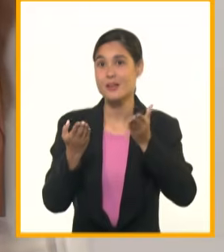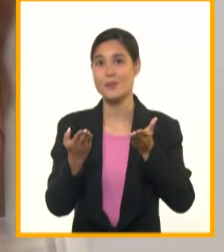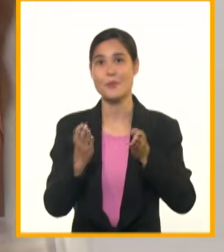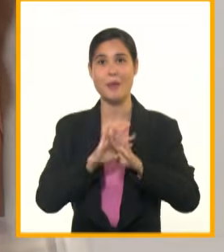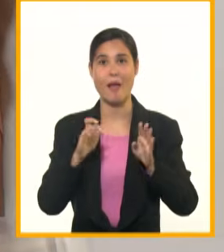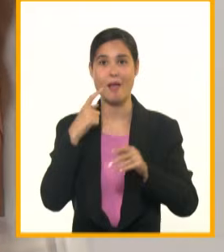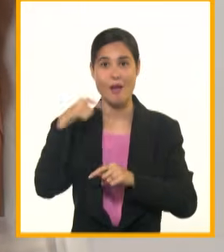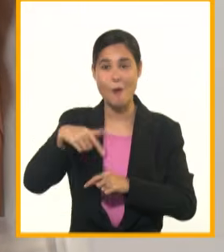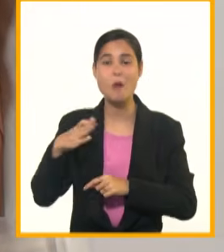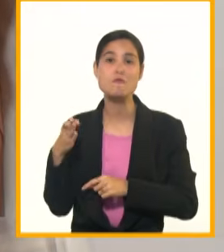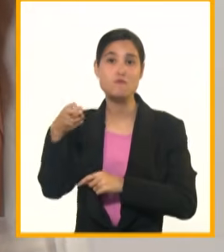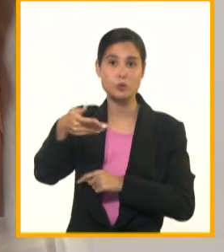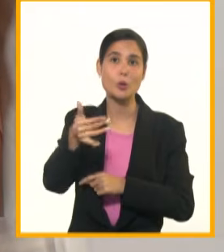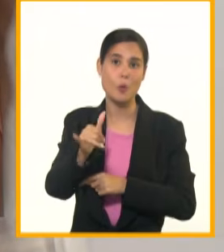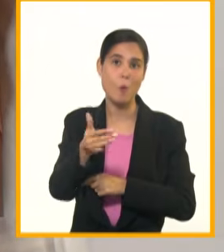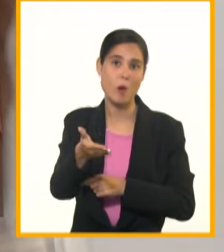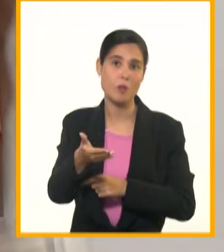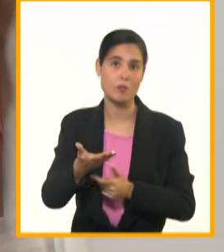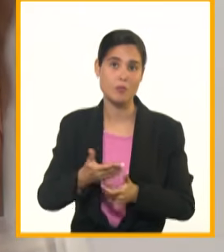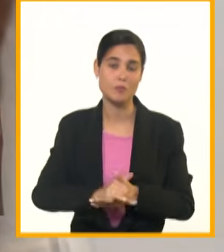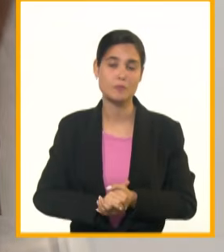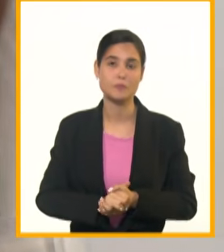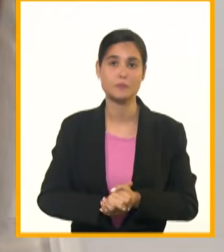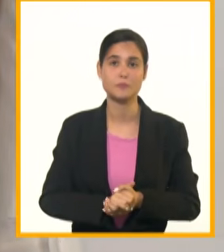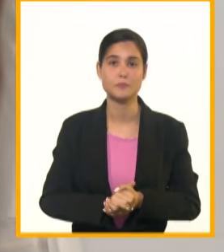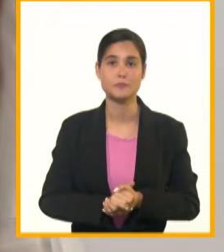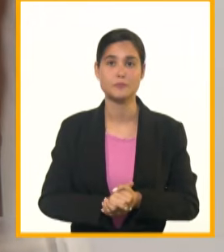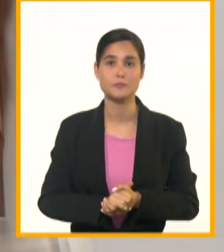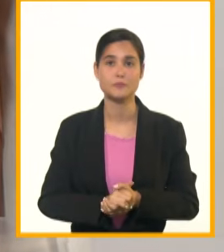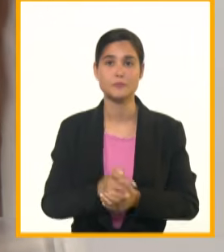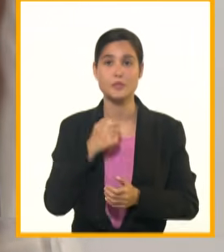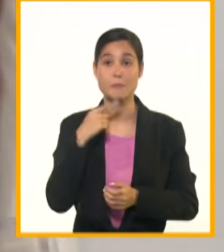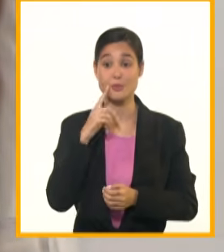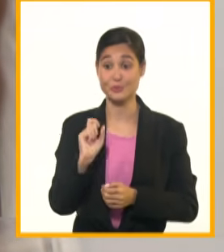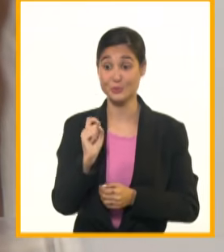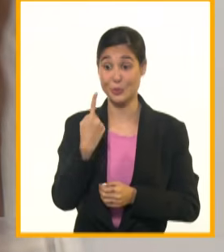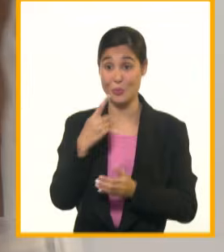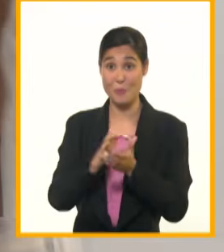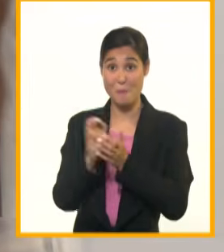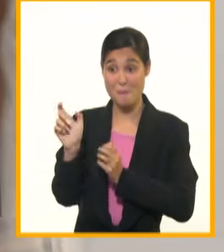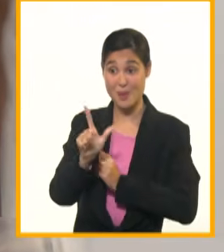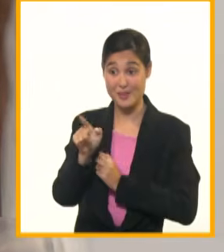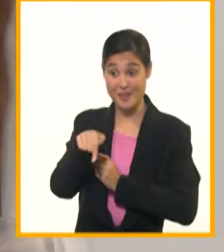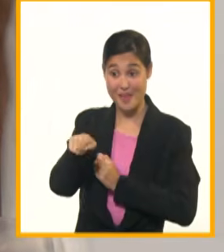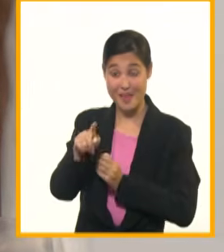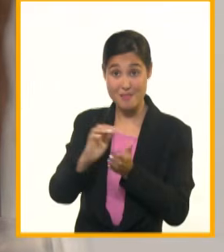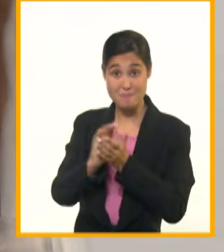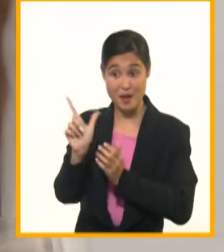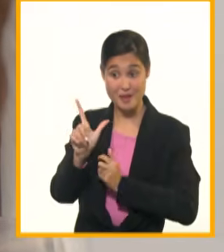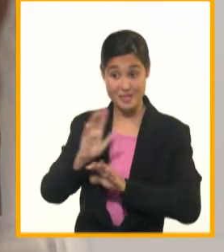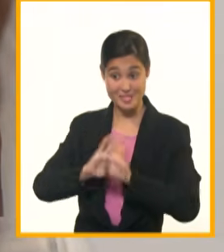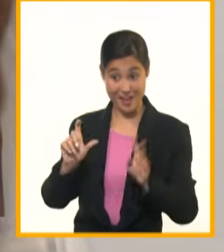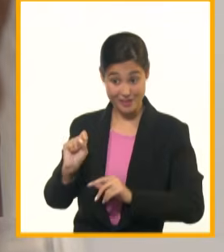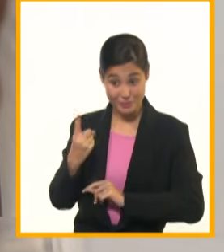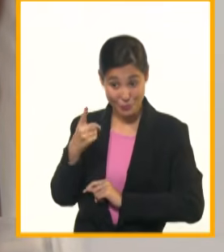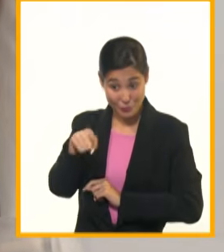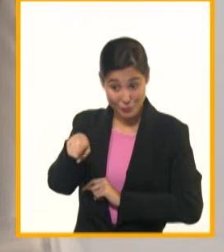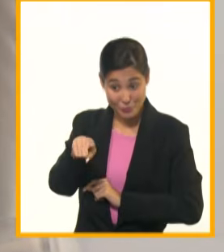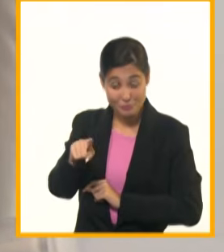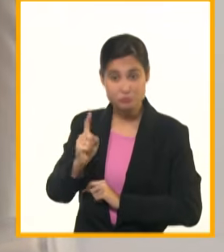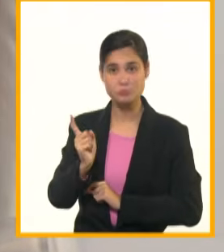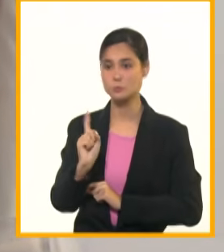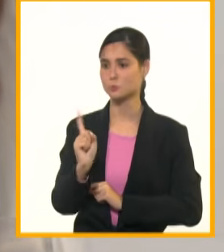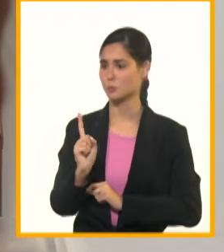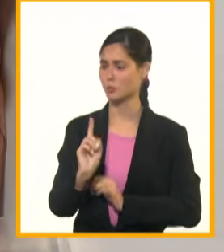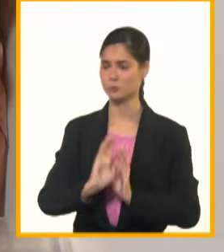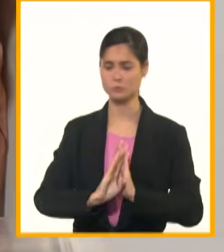futuro de Artemisa. No es solo la zona, el potencial industrial. La provincia tiene en la industria